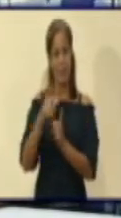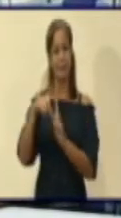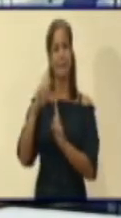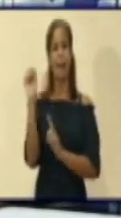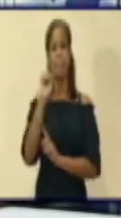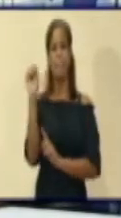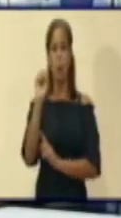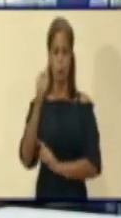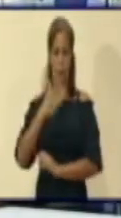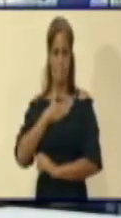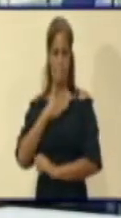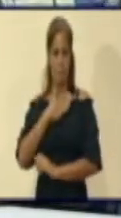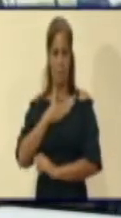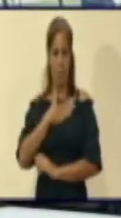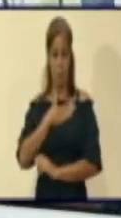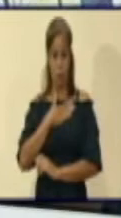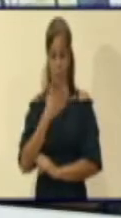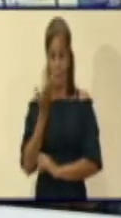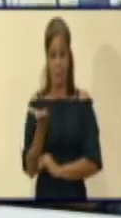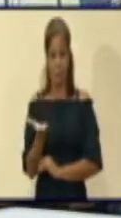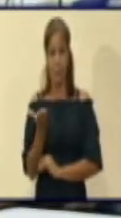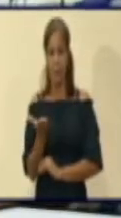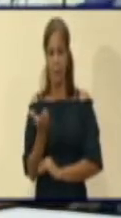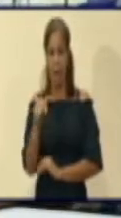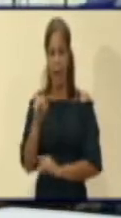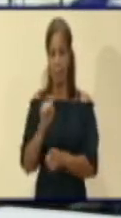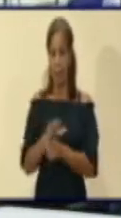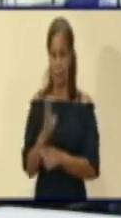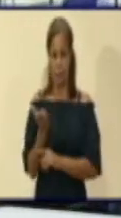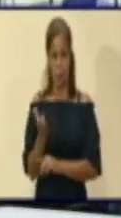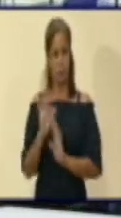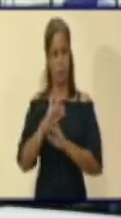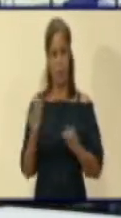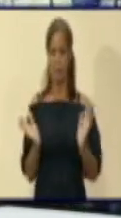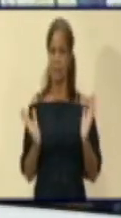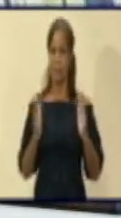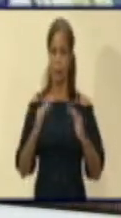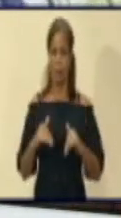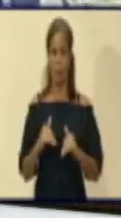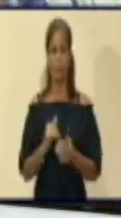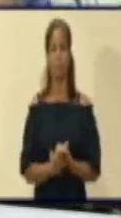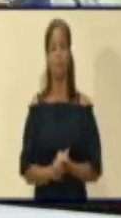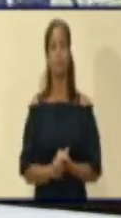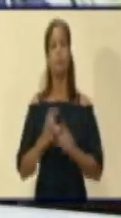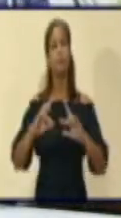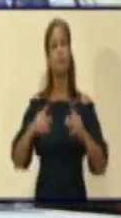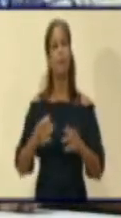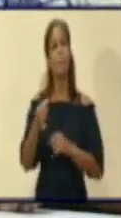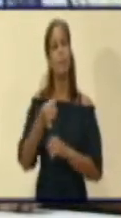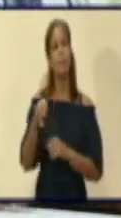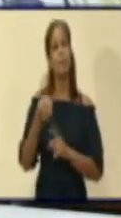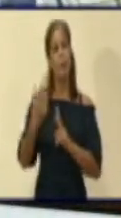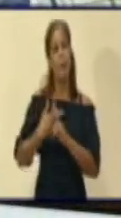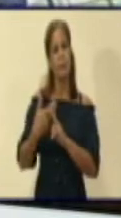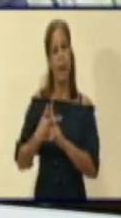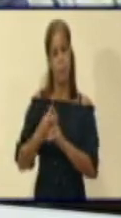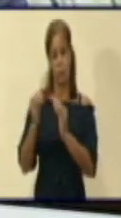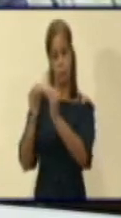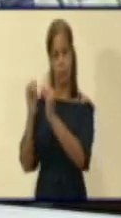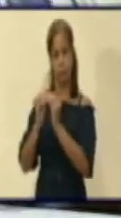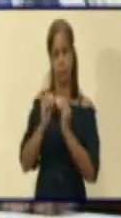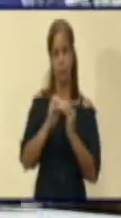que lo consideren y lo soliciten. Esto da respuesta al planteamiento anterior. Repito, en el caso de Bayamo, que es de fase autóctona, no tiene